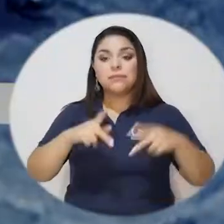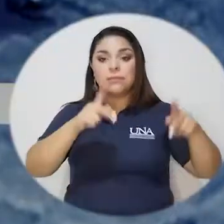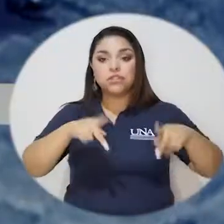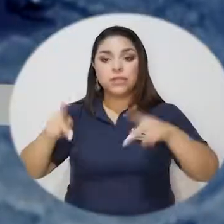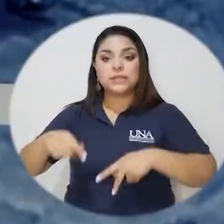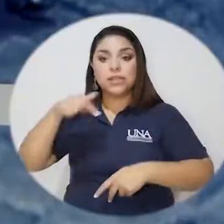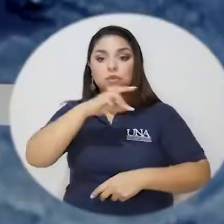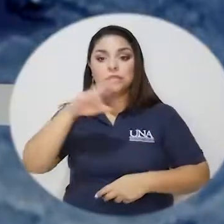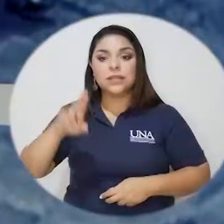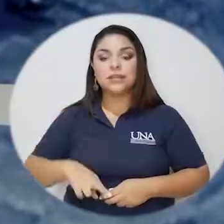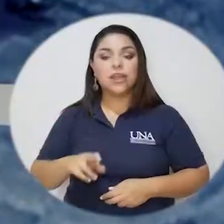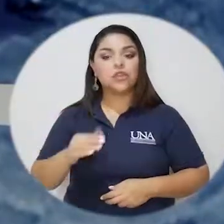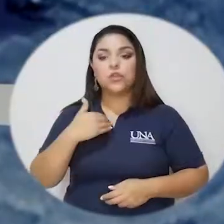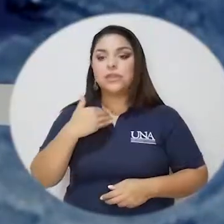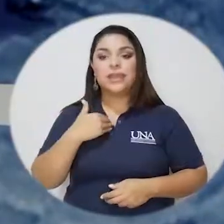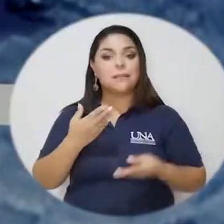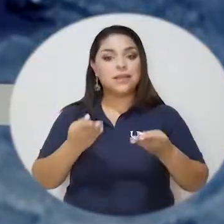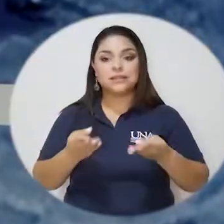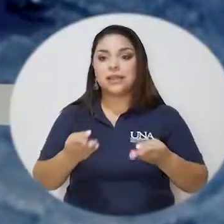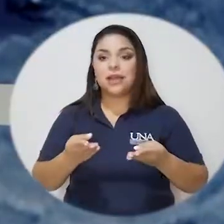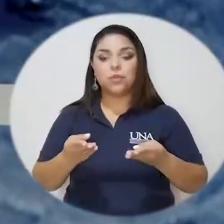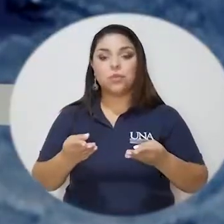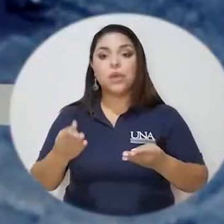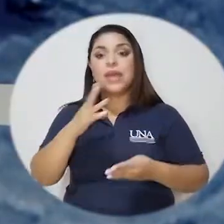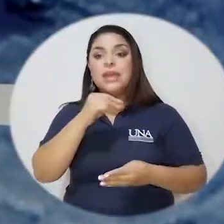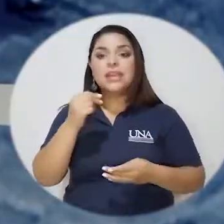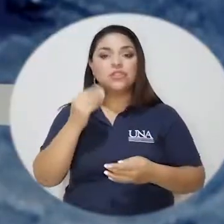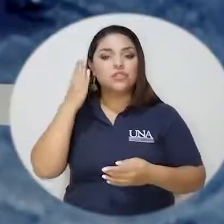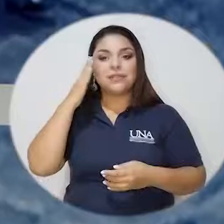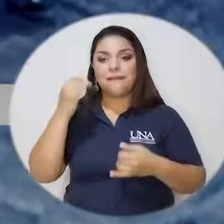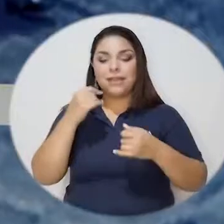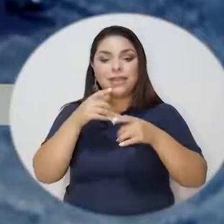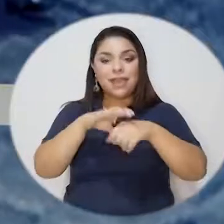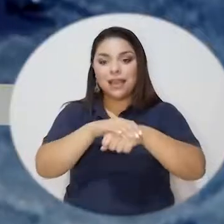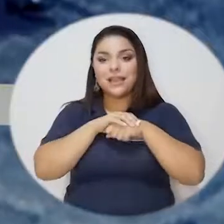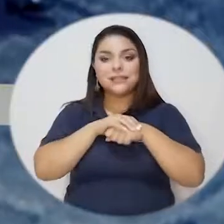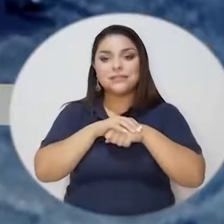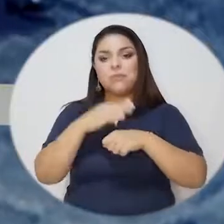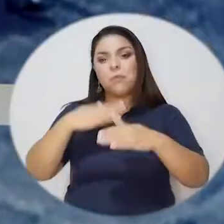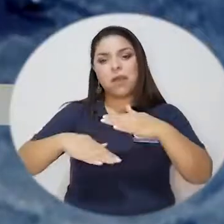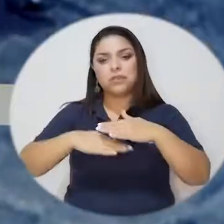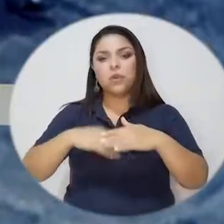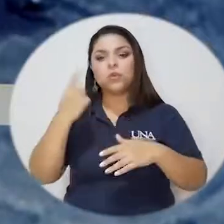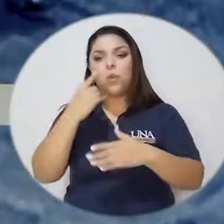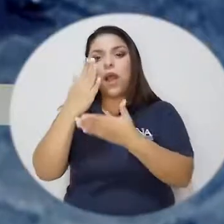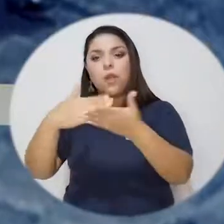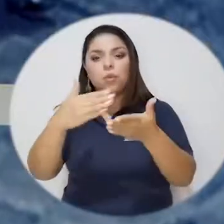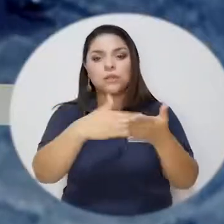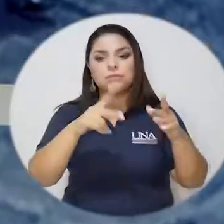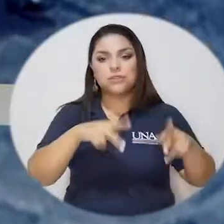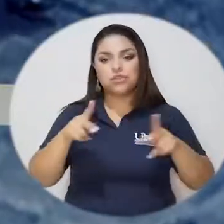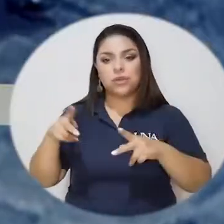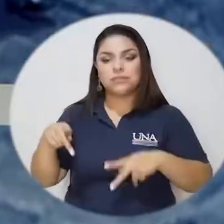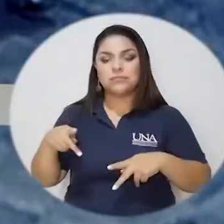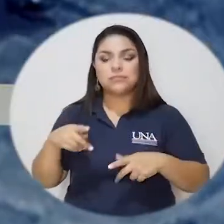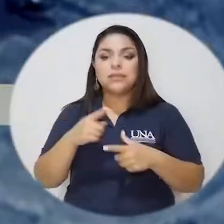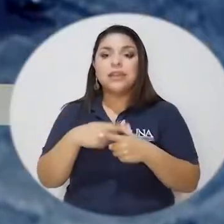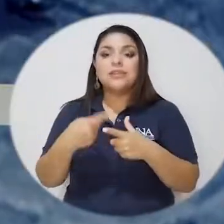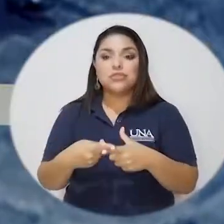secundaria completa y el dominio del inglés es muy básico y solo para ciertos sectores de población.